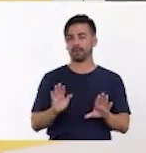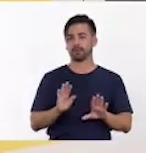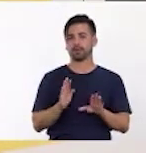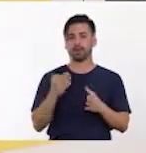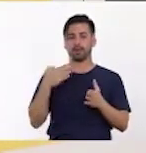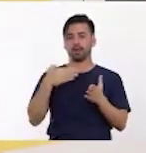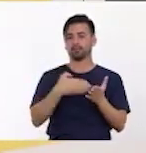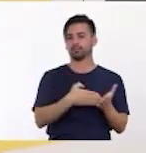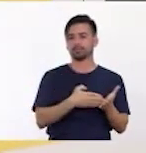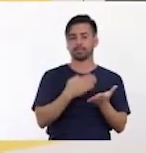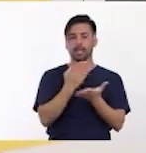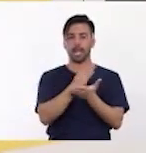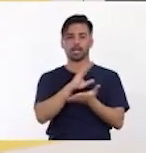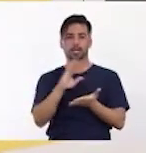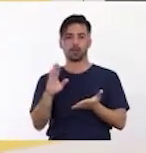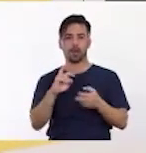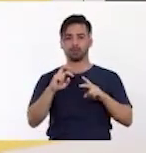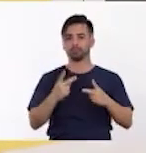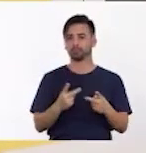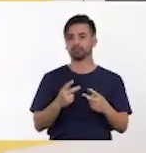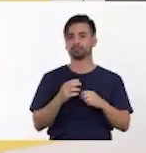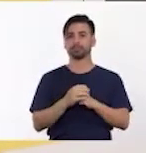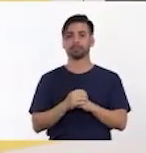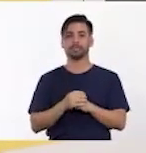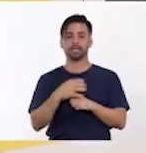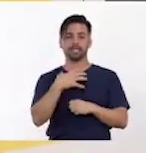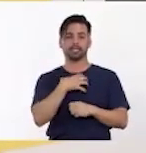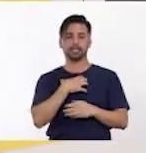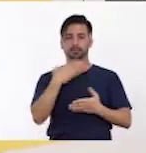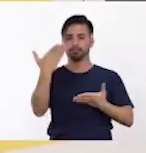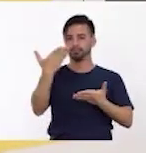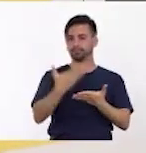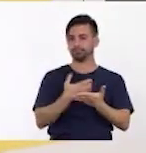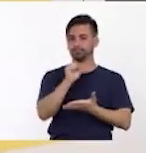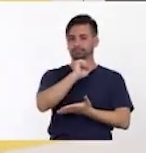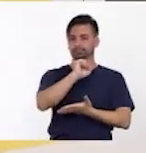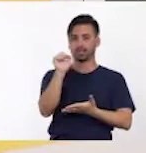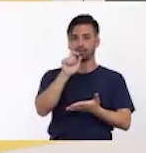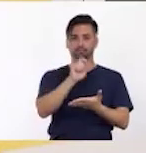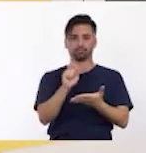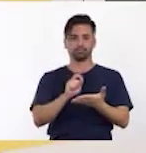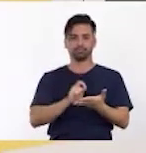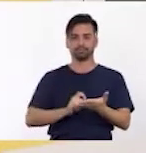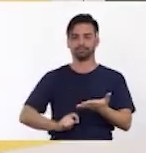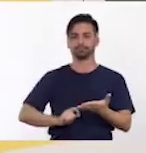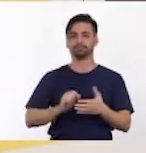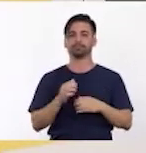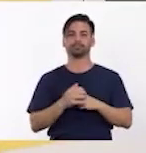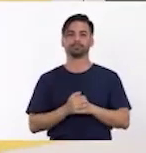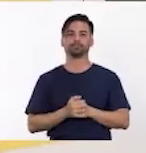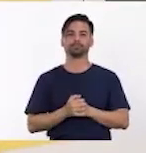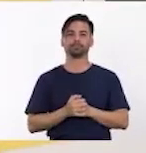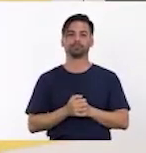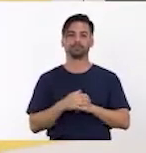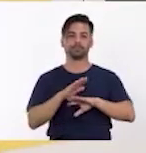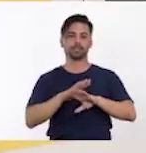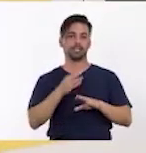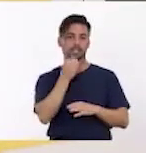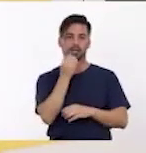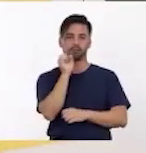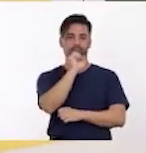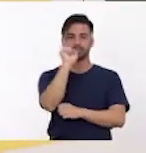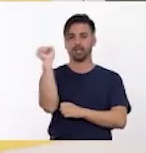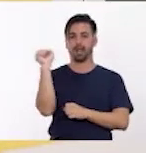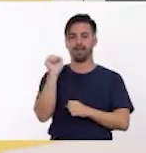llegar a la escuela ya tengamos esos trabajos hechos y sea una parte que le hayamos ganado a esta etapa que estamos